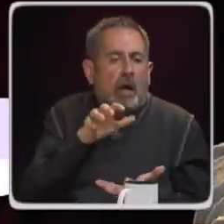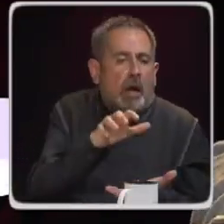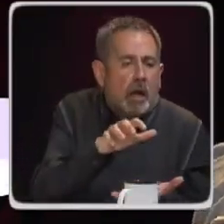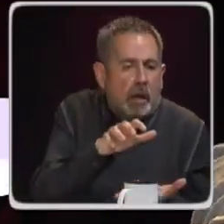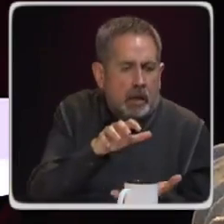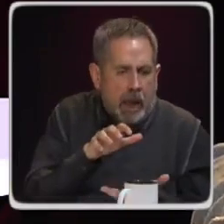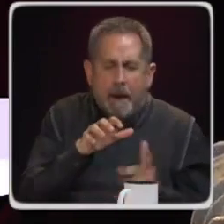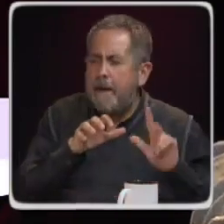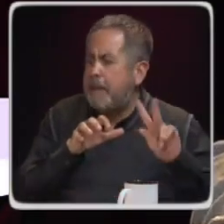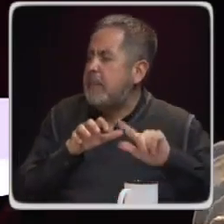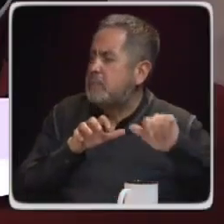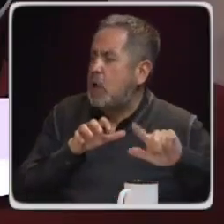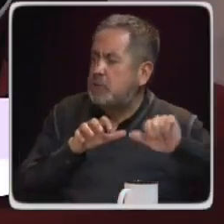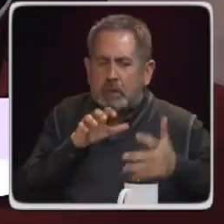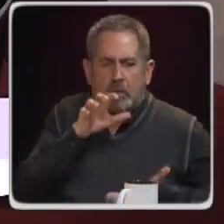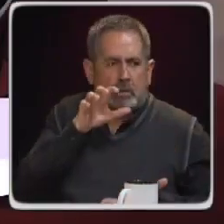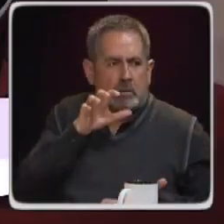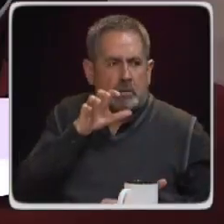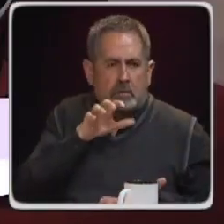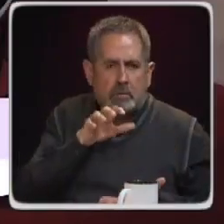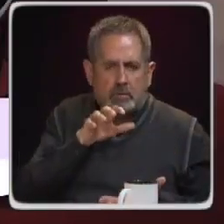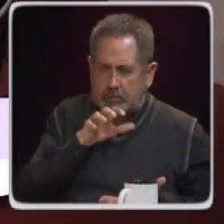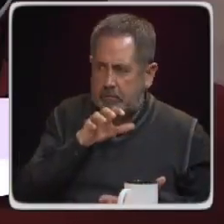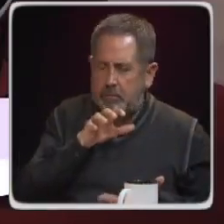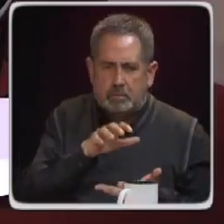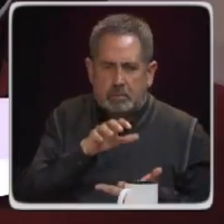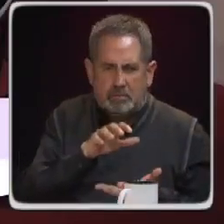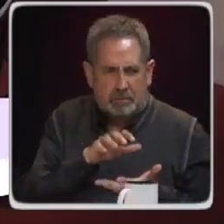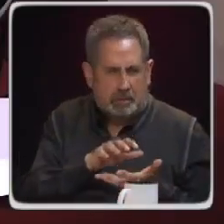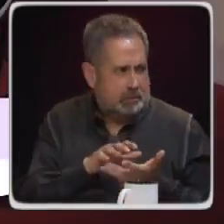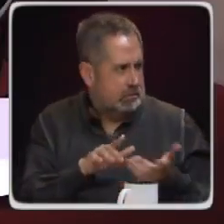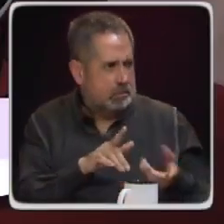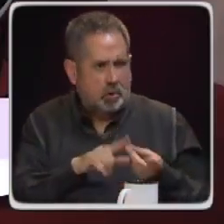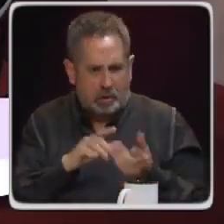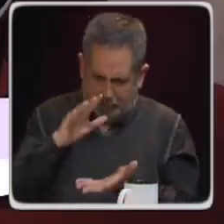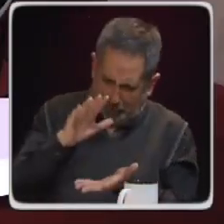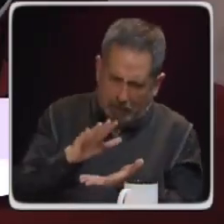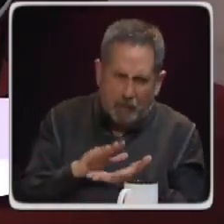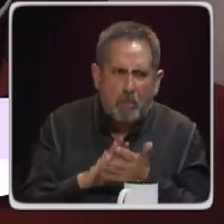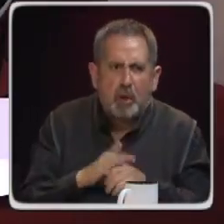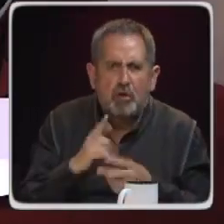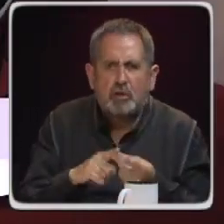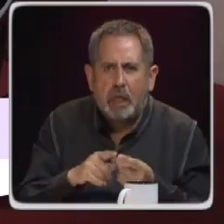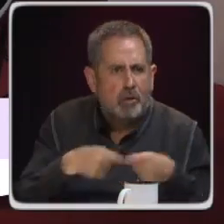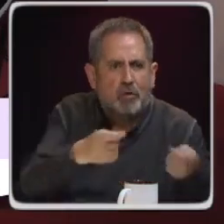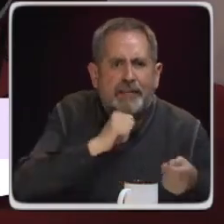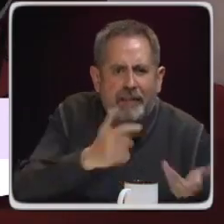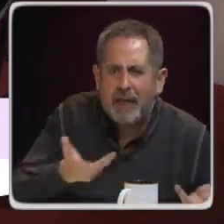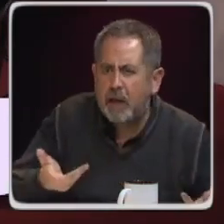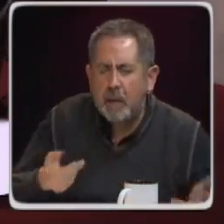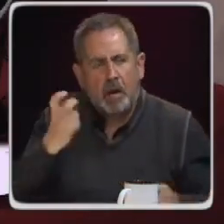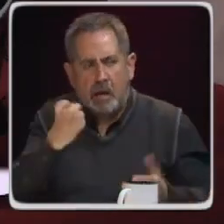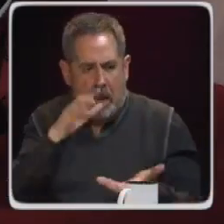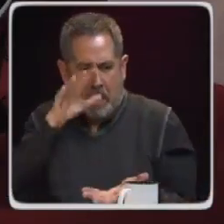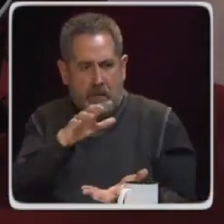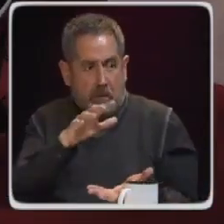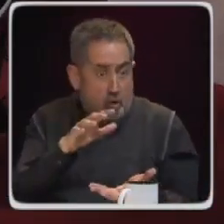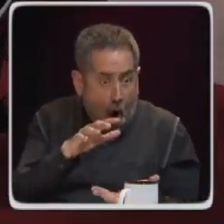plataformas que se abrían, llegaba la silla de ruedas y se metía. Estos Metrobuses a la hora de no tener los presupuestos, pues se van restringiendo.